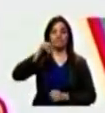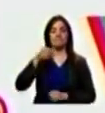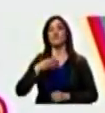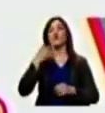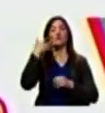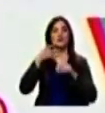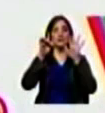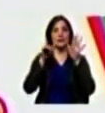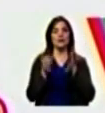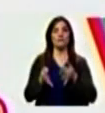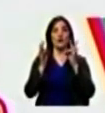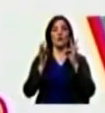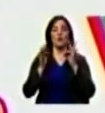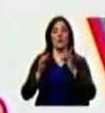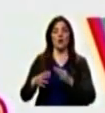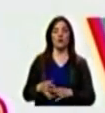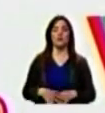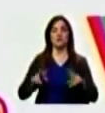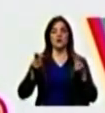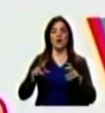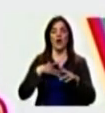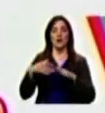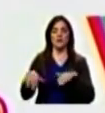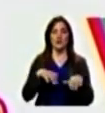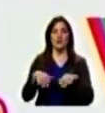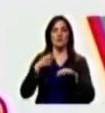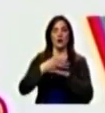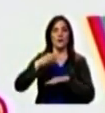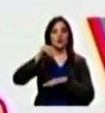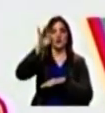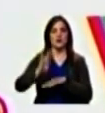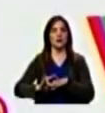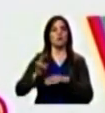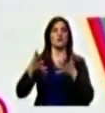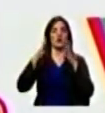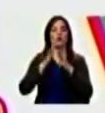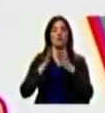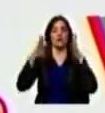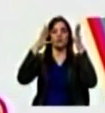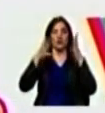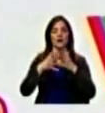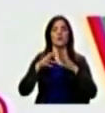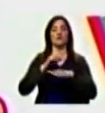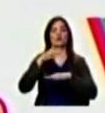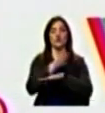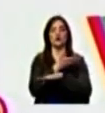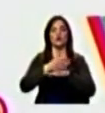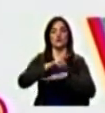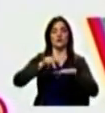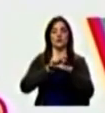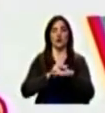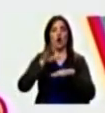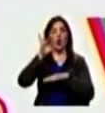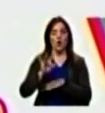de febrero se realizará la verbena ambateña. El miércoles 7 de febrero el Festival de Música Nacional. El jueves 8 de febrero la fiesta